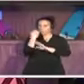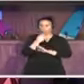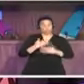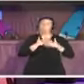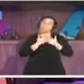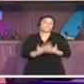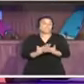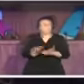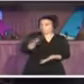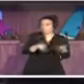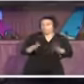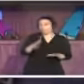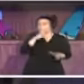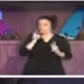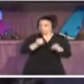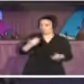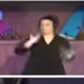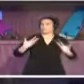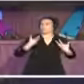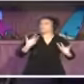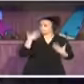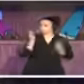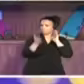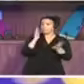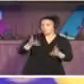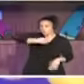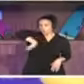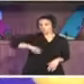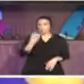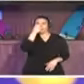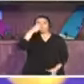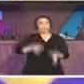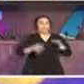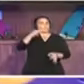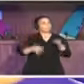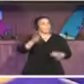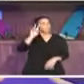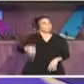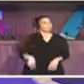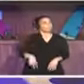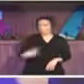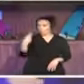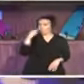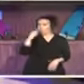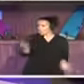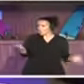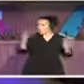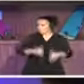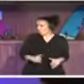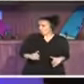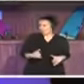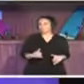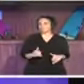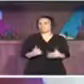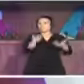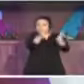se morirá este terrible sufrimiento. Nosotros somos los payasos justicieros. No tengo miedo, así que siéntalos ahí.